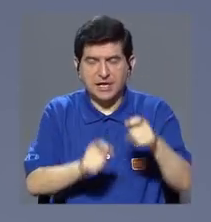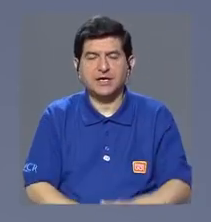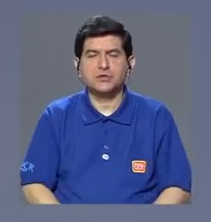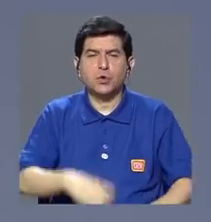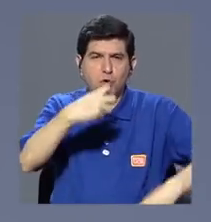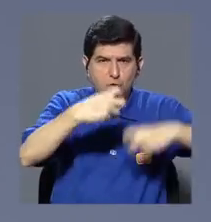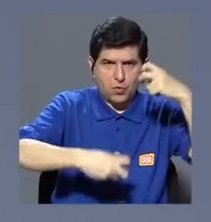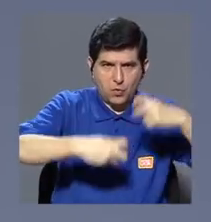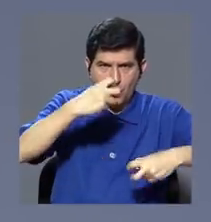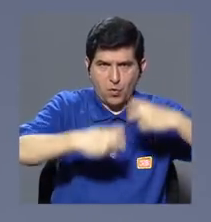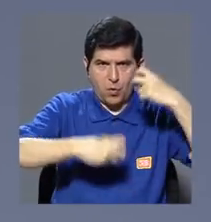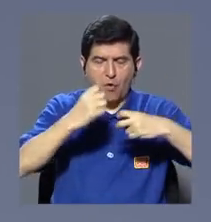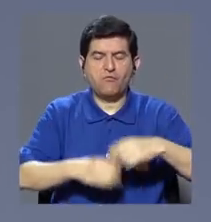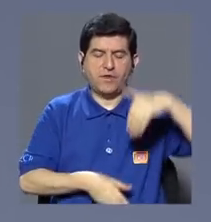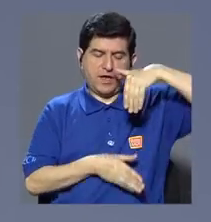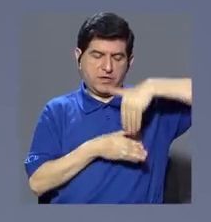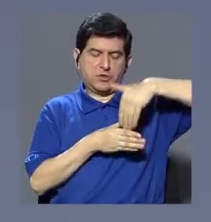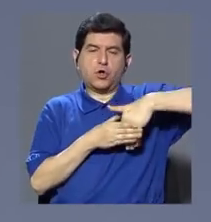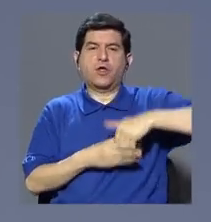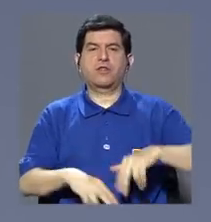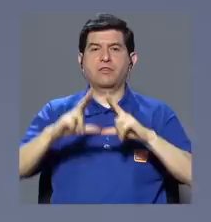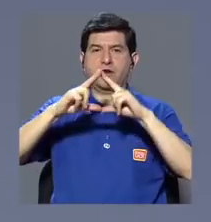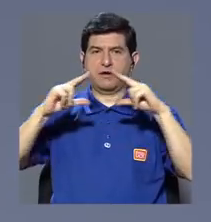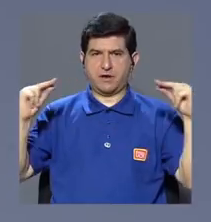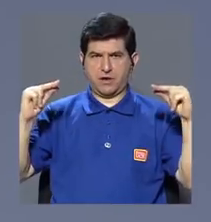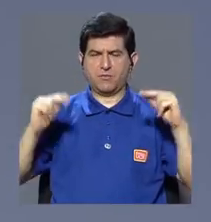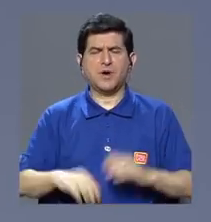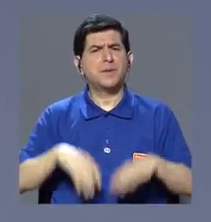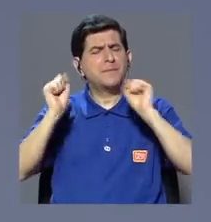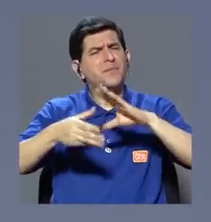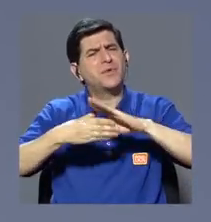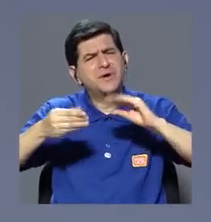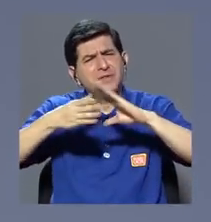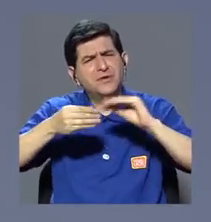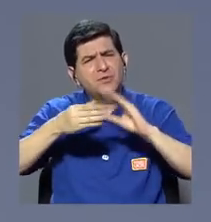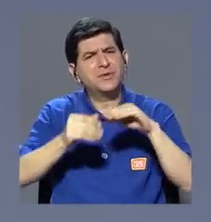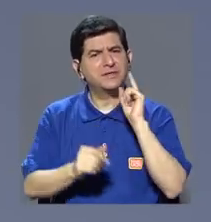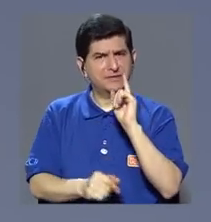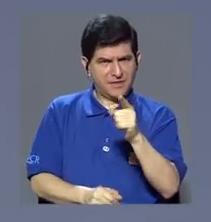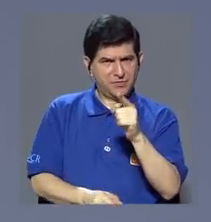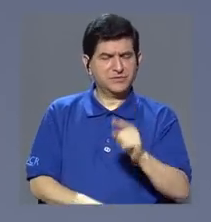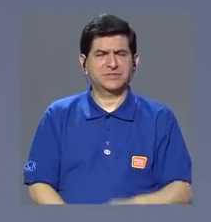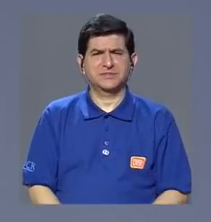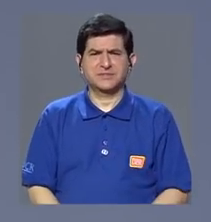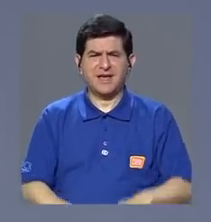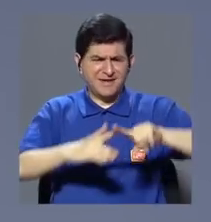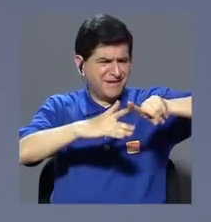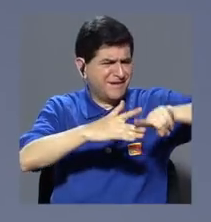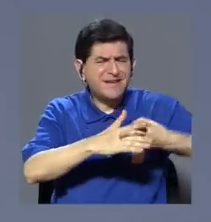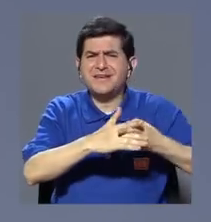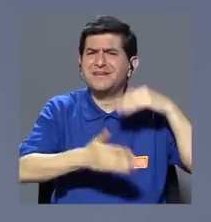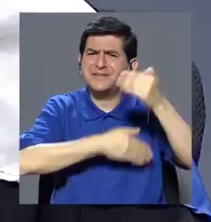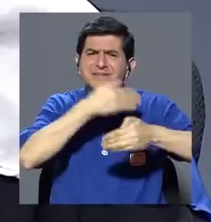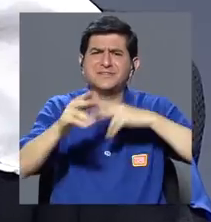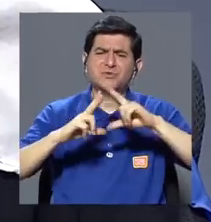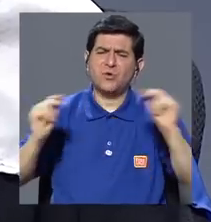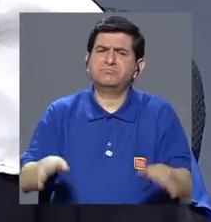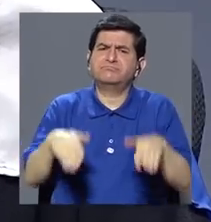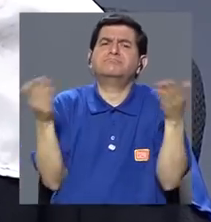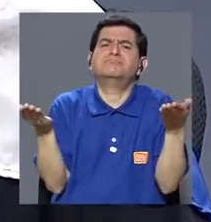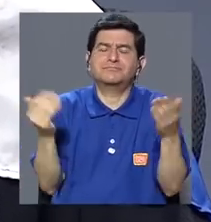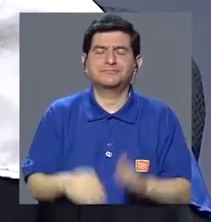conflicto interno en nicaragua nos puede contar un poquito lucia cómo fue que inició es una nicaragua